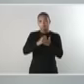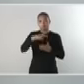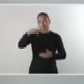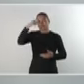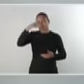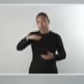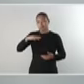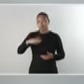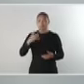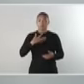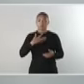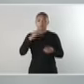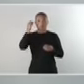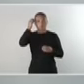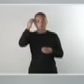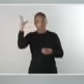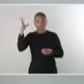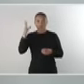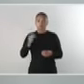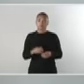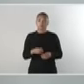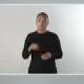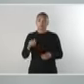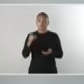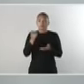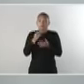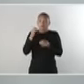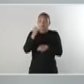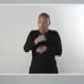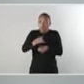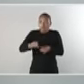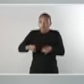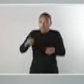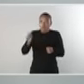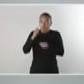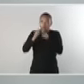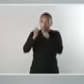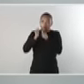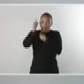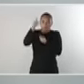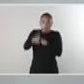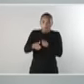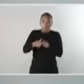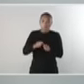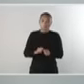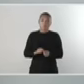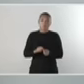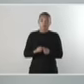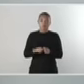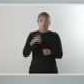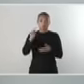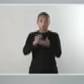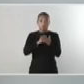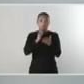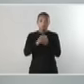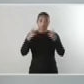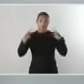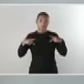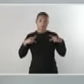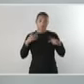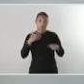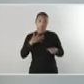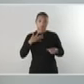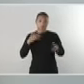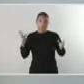en el olvido al sector agropecuario y pesquero Tamaulipas y su gente tiene el potencial